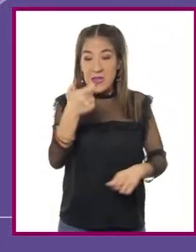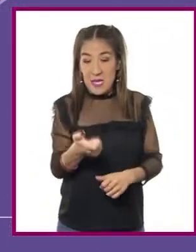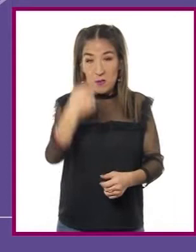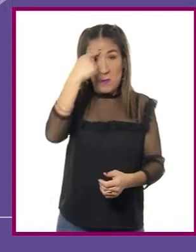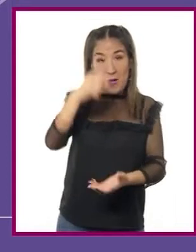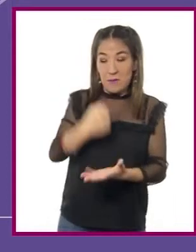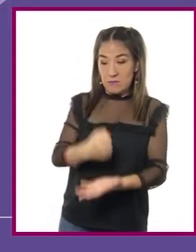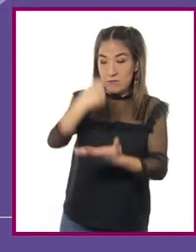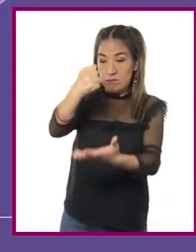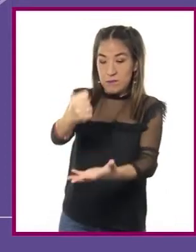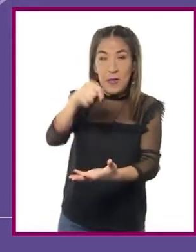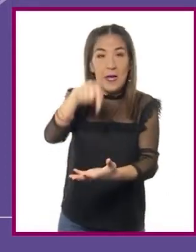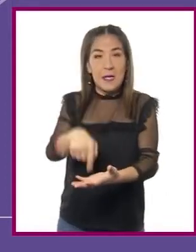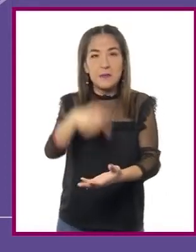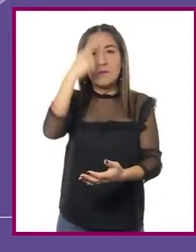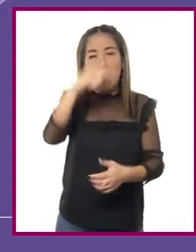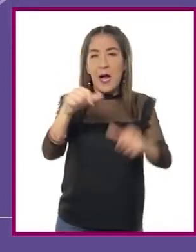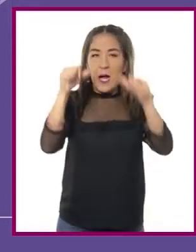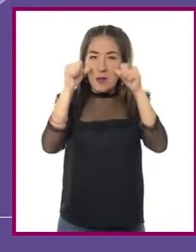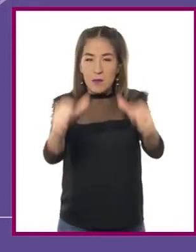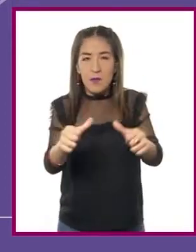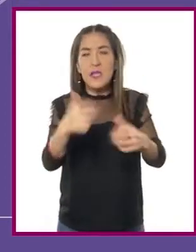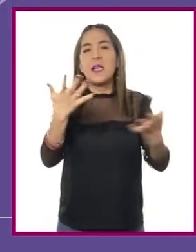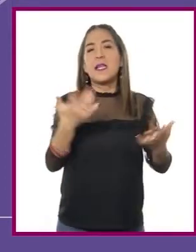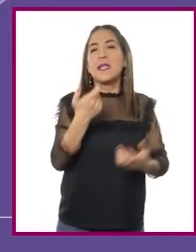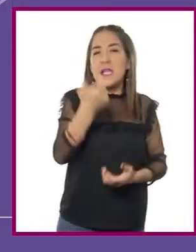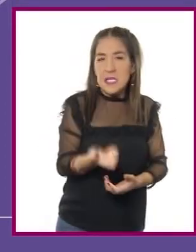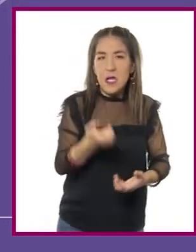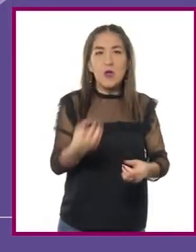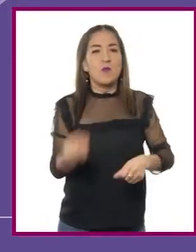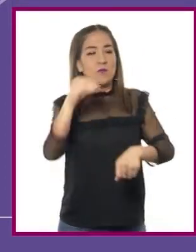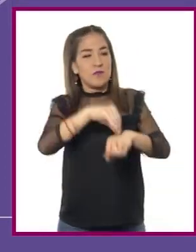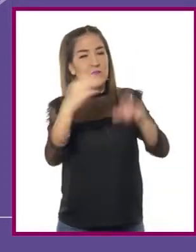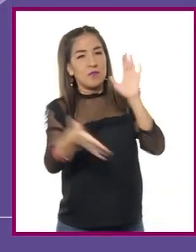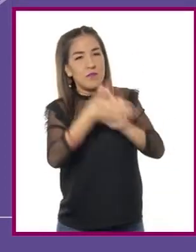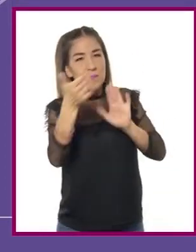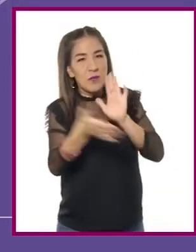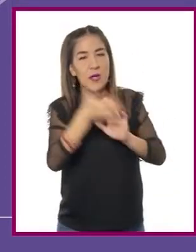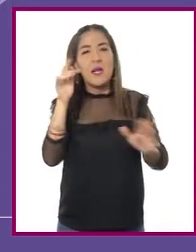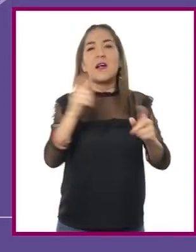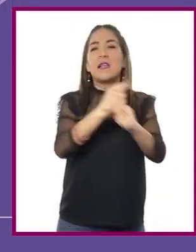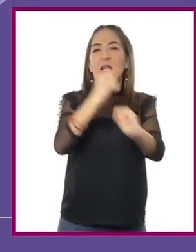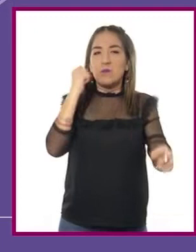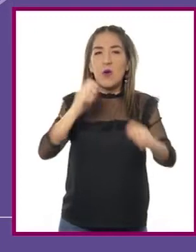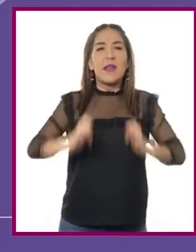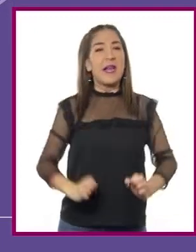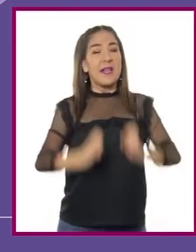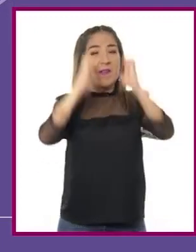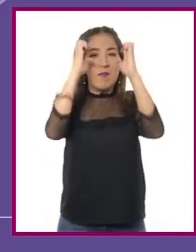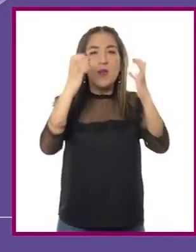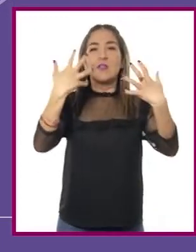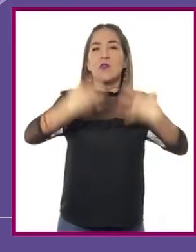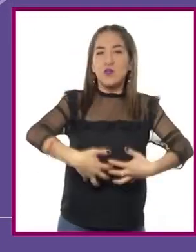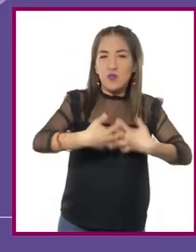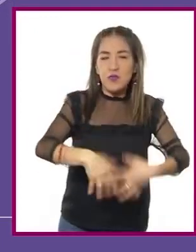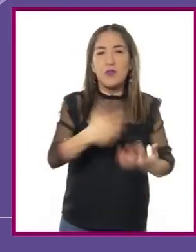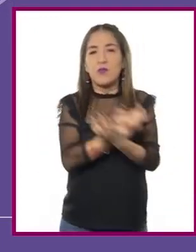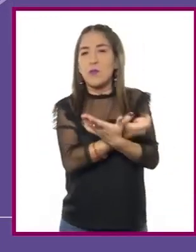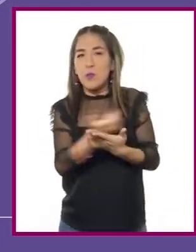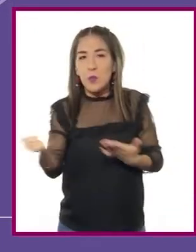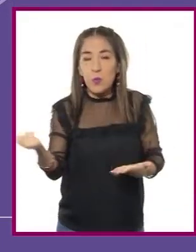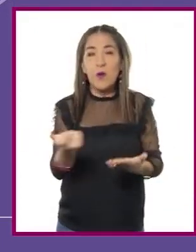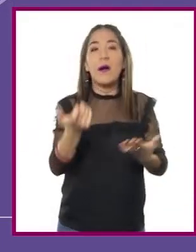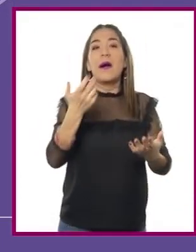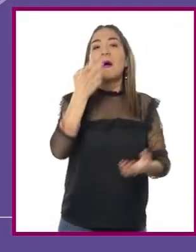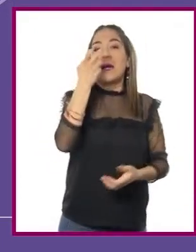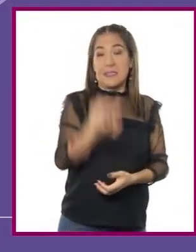los servicios, es decir, el dinero, instalaciones, transporte, edificios, maquinarias, salarios u